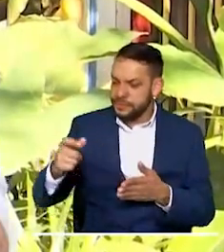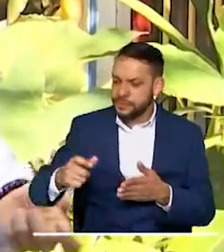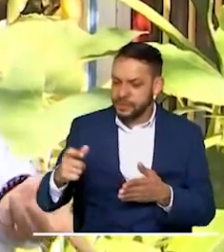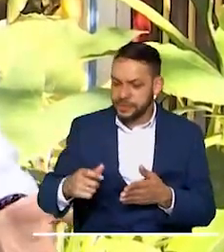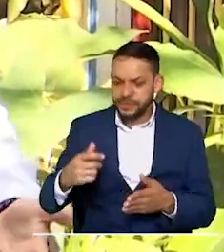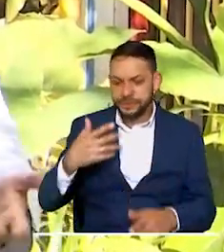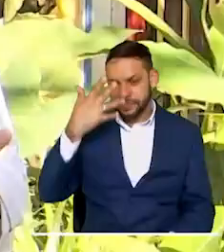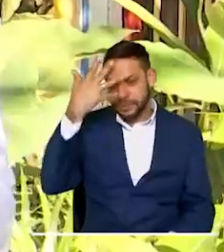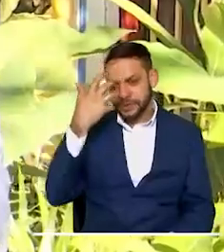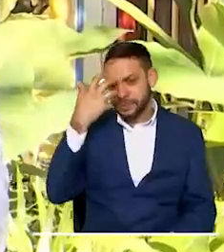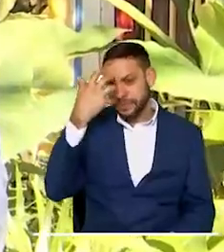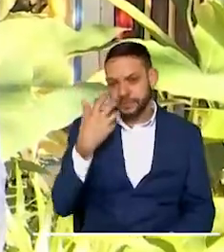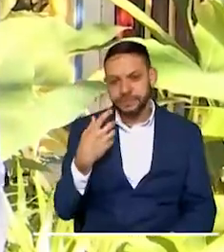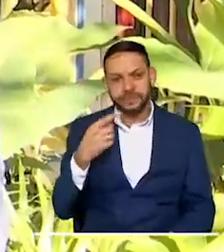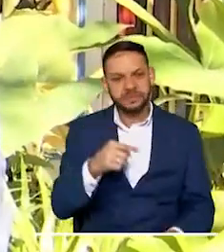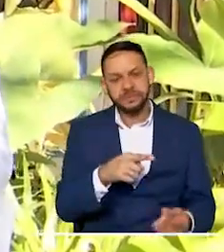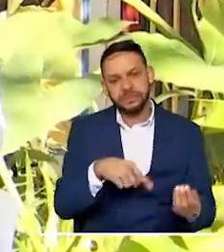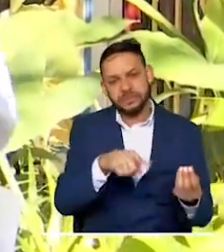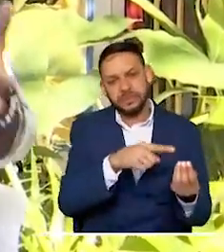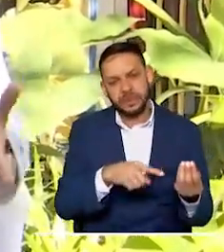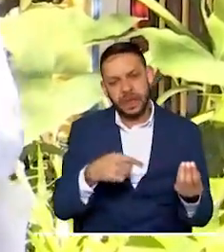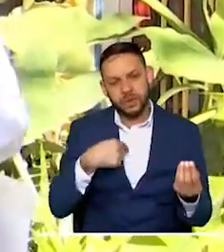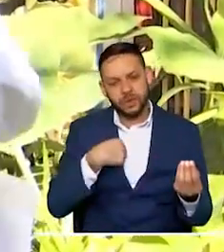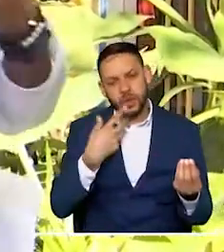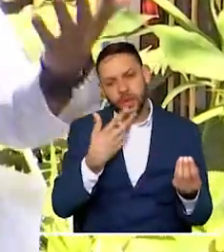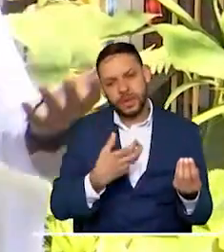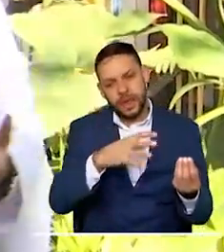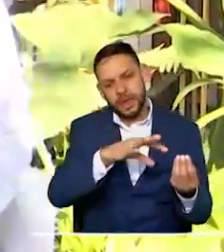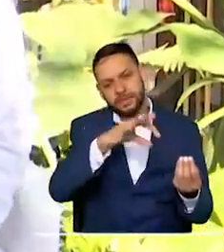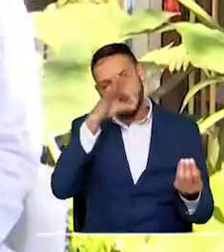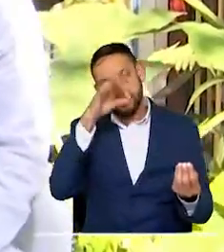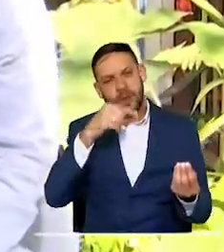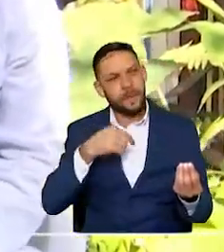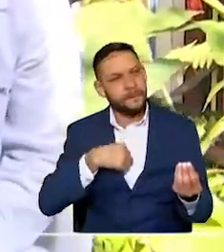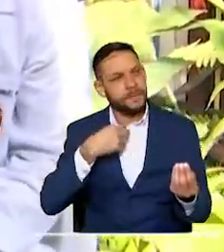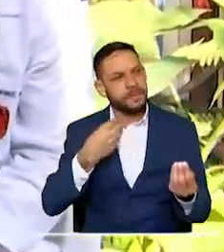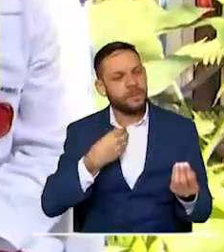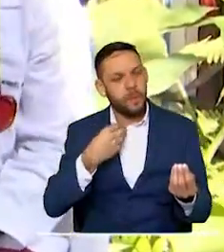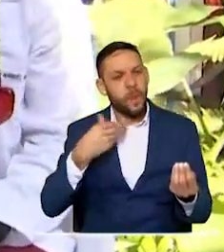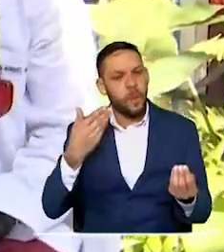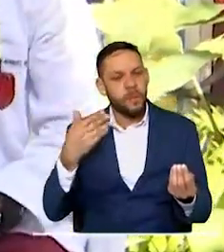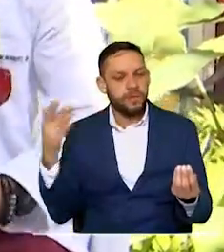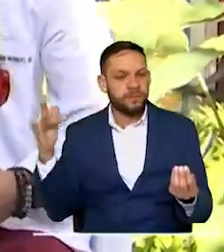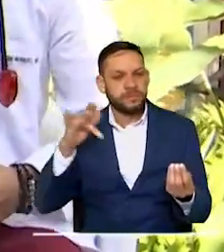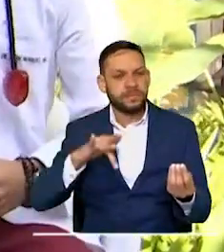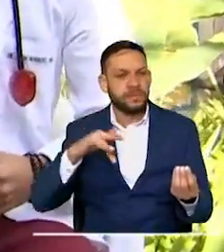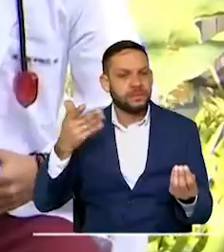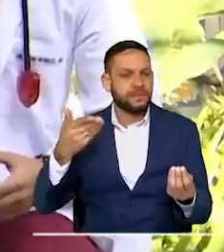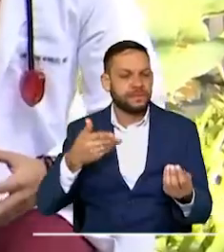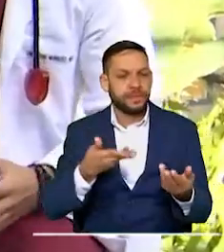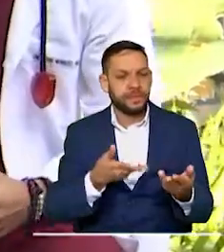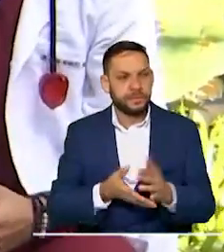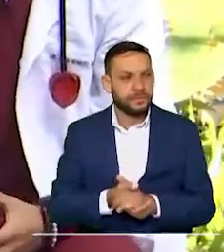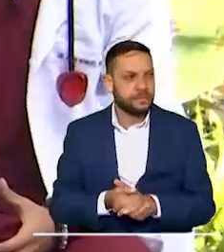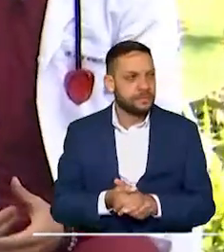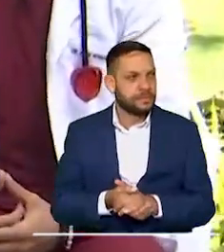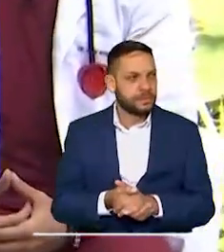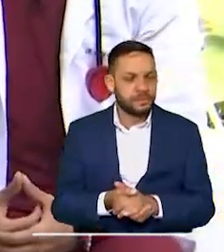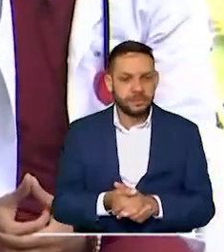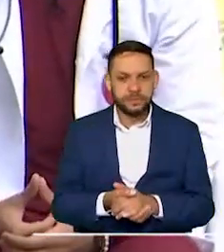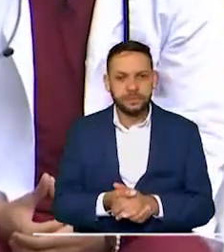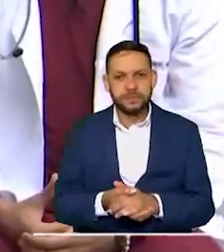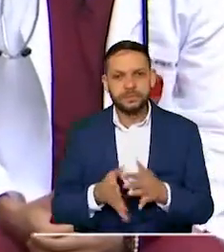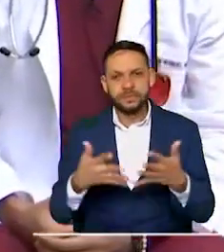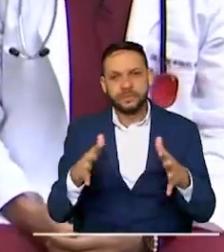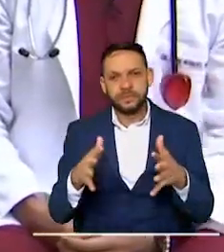llegar y decir, bueno, venga, yo quiero que me tomen este paquete, qué tienen que traer o cómo deben venir? Bueno, el paquete consta más o